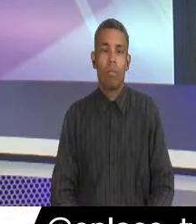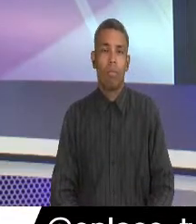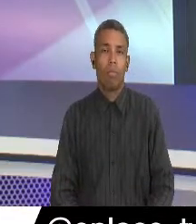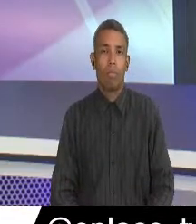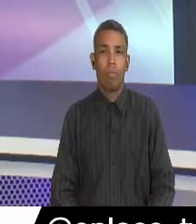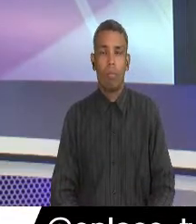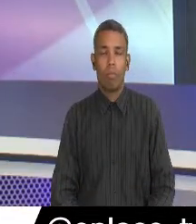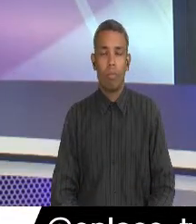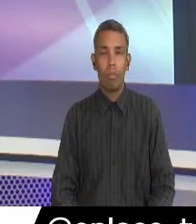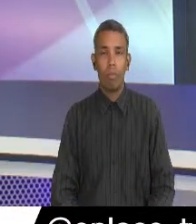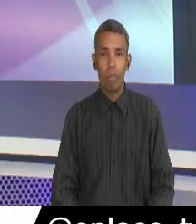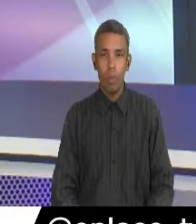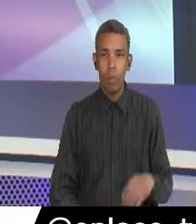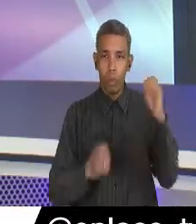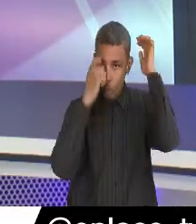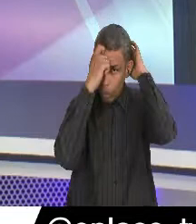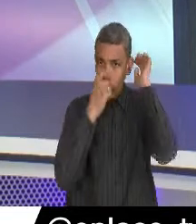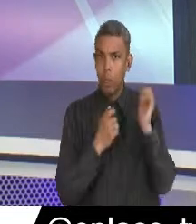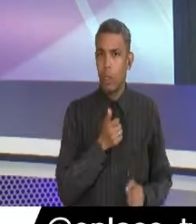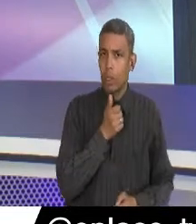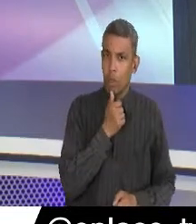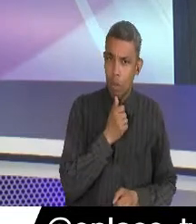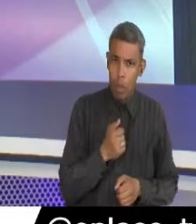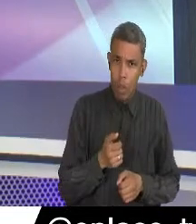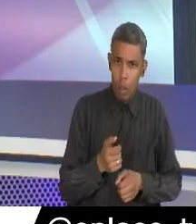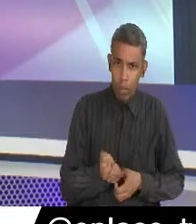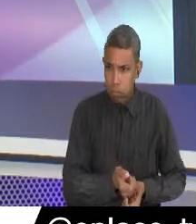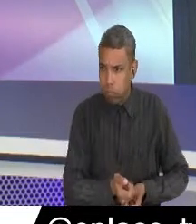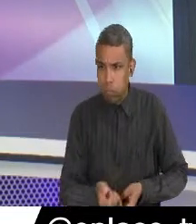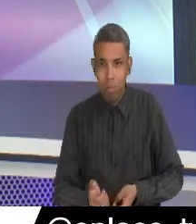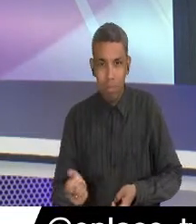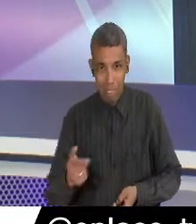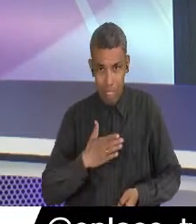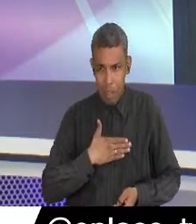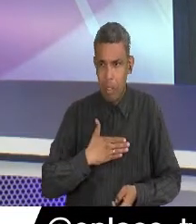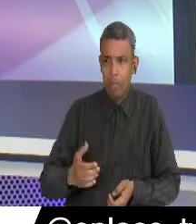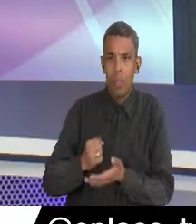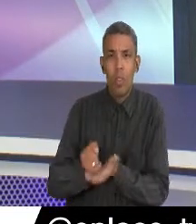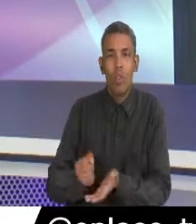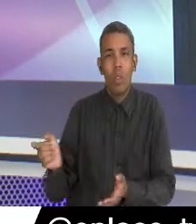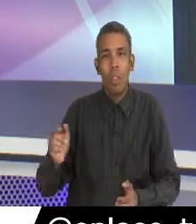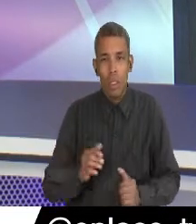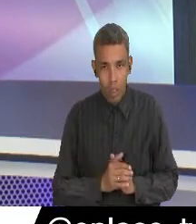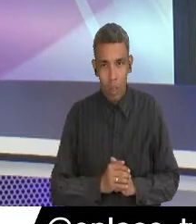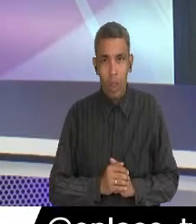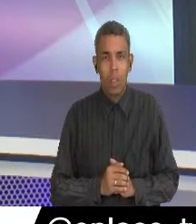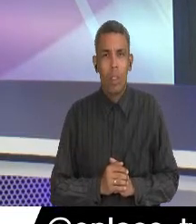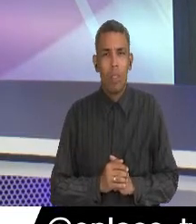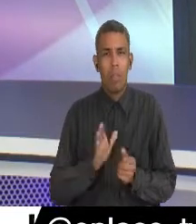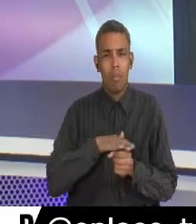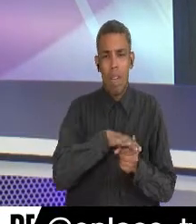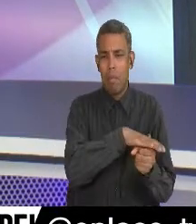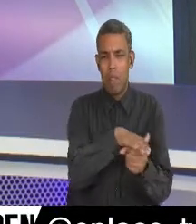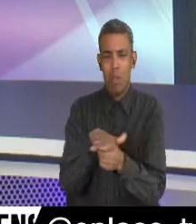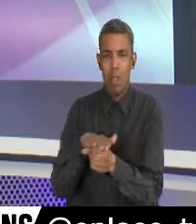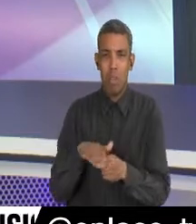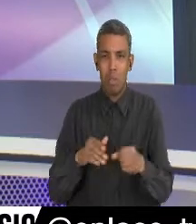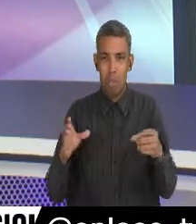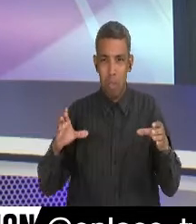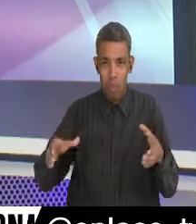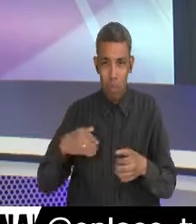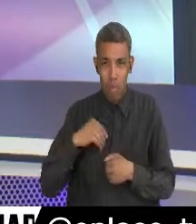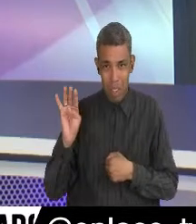El Cuerpo de Bomberos de Barranca Bermeja atendió una emergencia por derrame de químico en el Centro de Desarrollo Infantil de la Comuna 4. La caneca donde estaba almacenado el